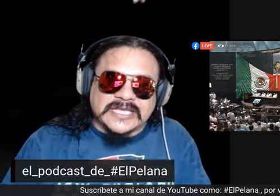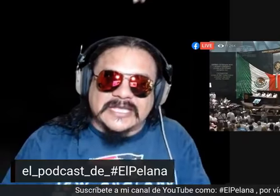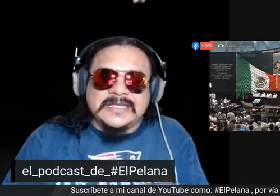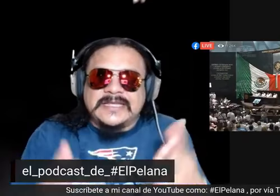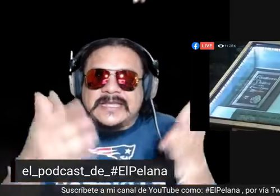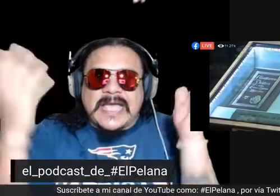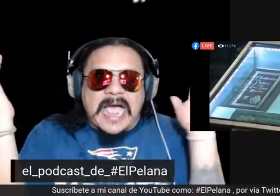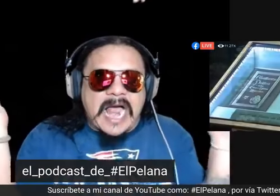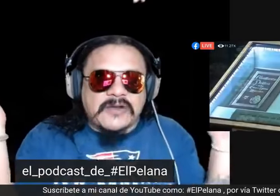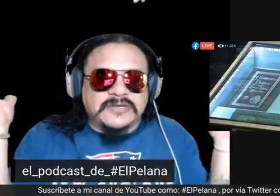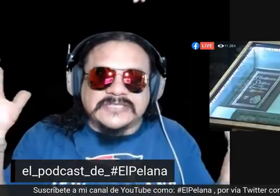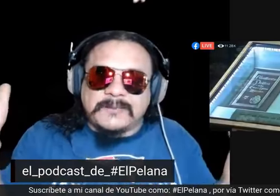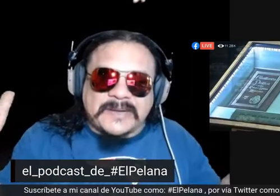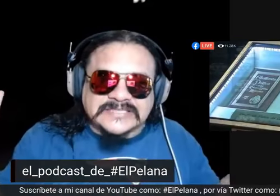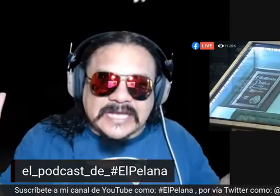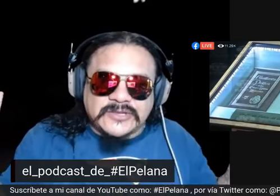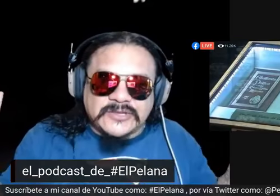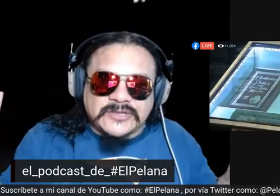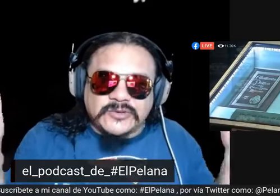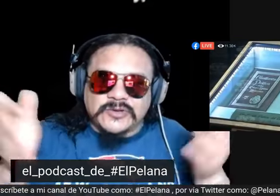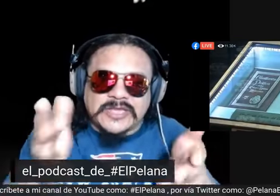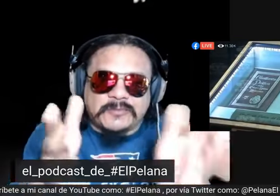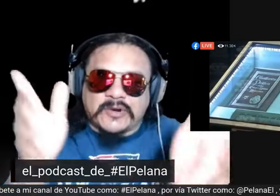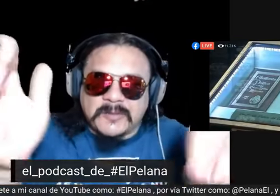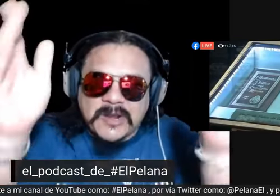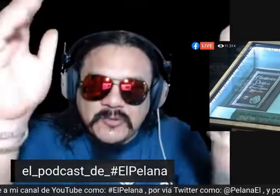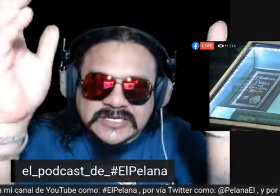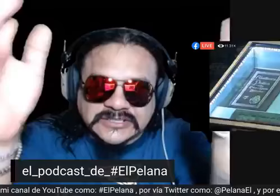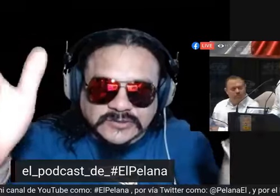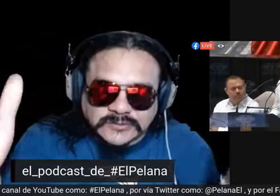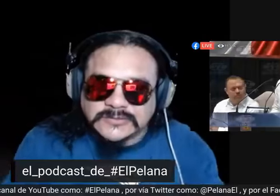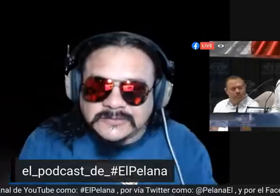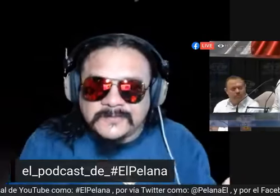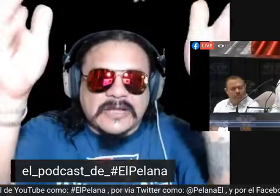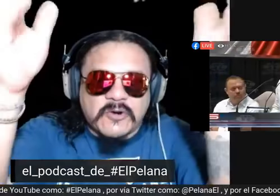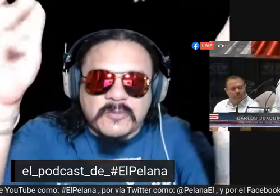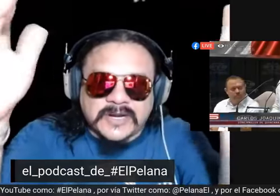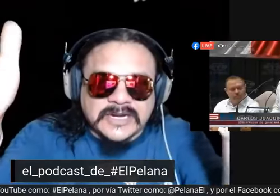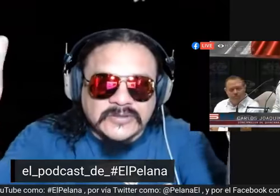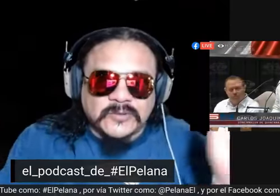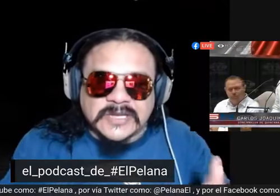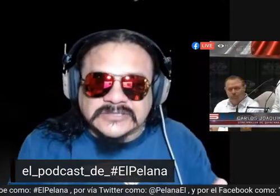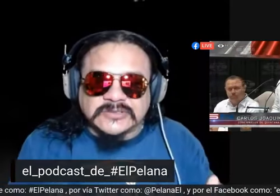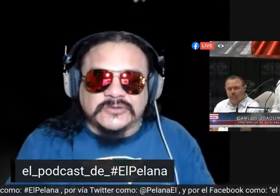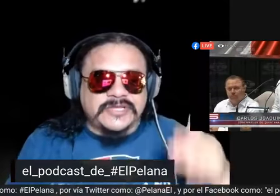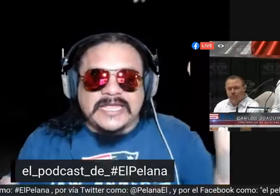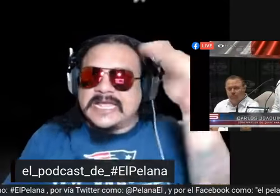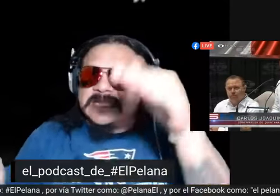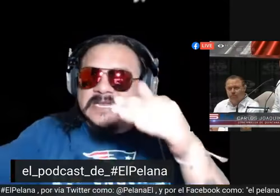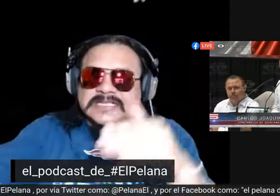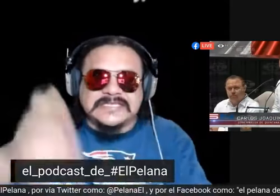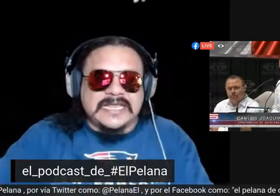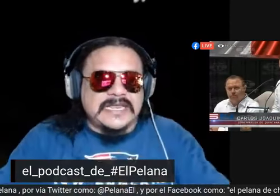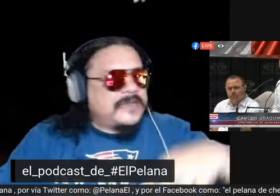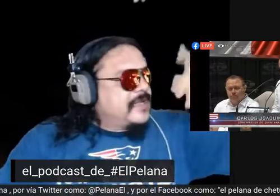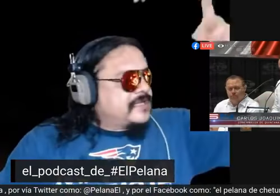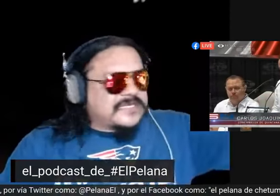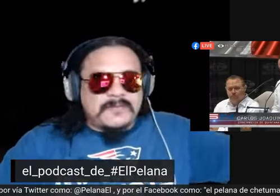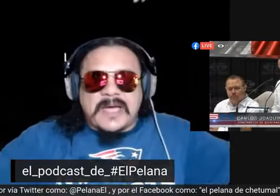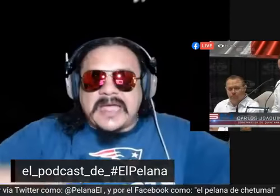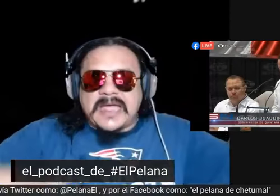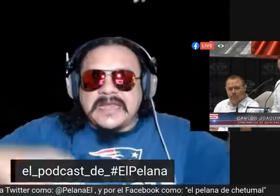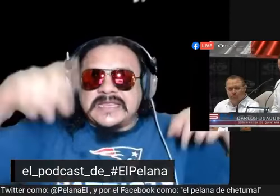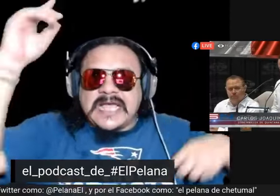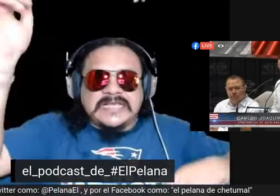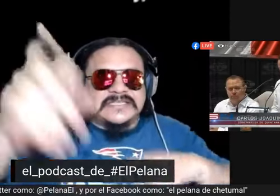que algo está pasando y el problema no eres tú. ¿Quién está gobernando esto? Donde entran y salen, se van